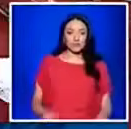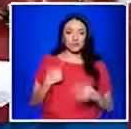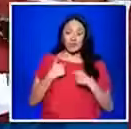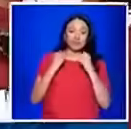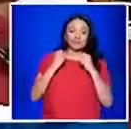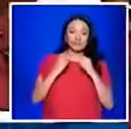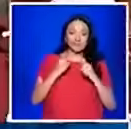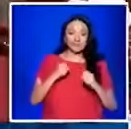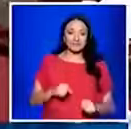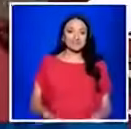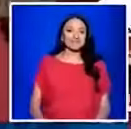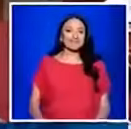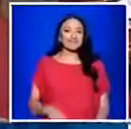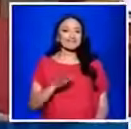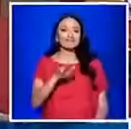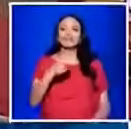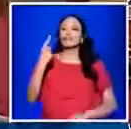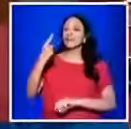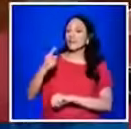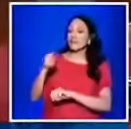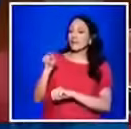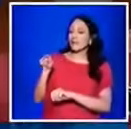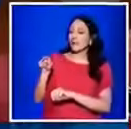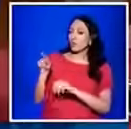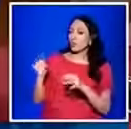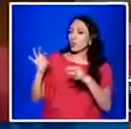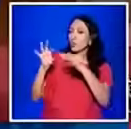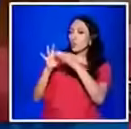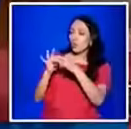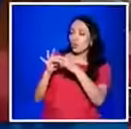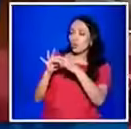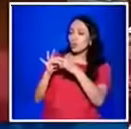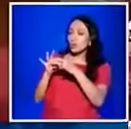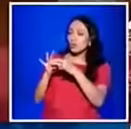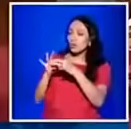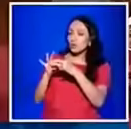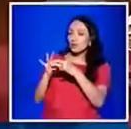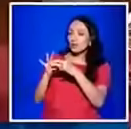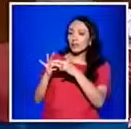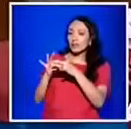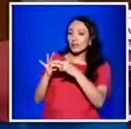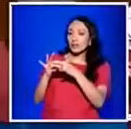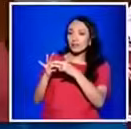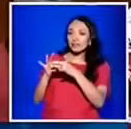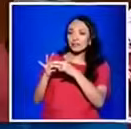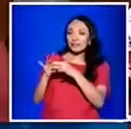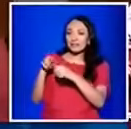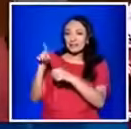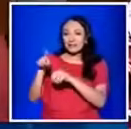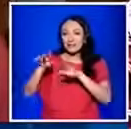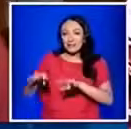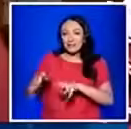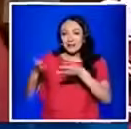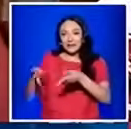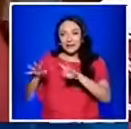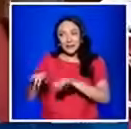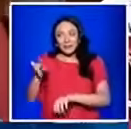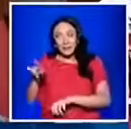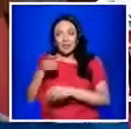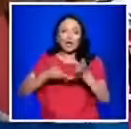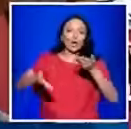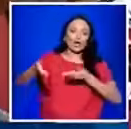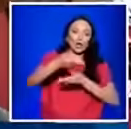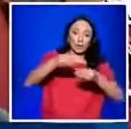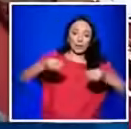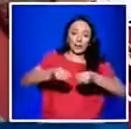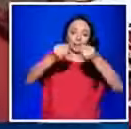No salgo del shock. Un buen vino para el día del papacito. O sea, en la unión, todos los platos que tenemos, los que son carnes, platos a la carta y las parrilladas, vamos a compartir con un